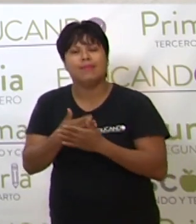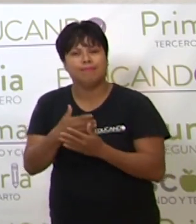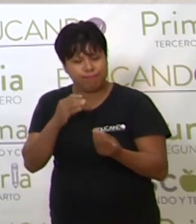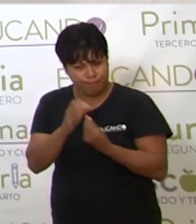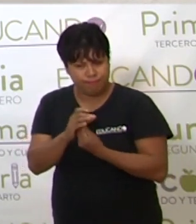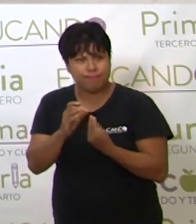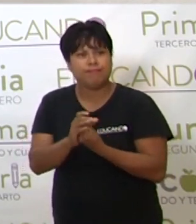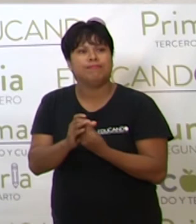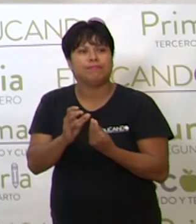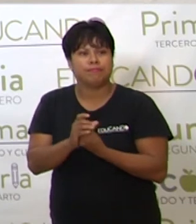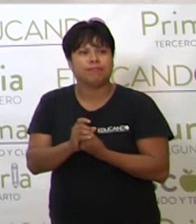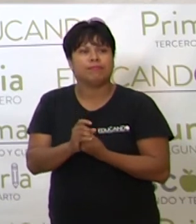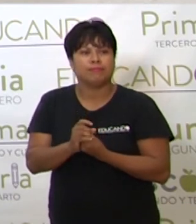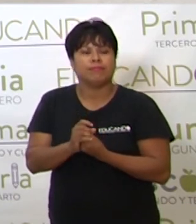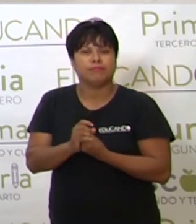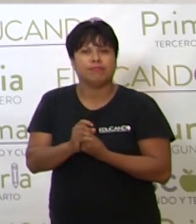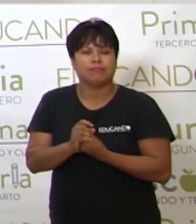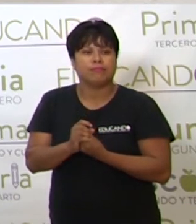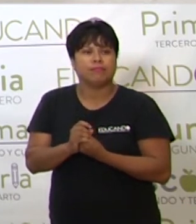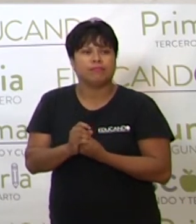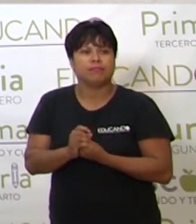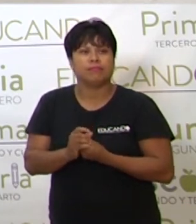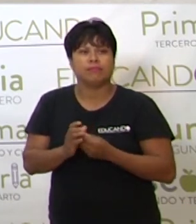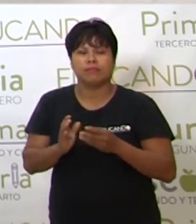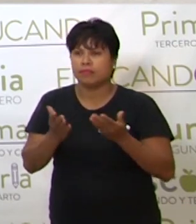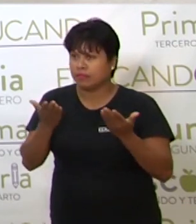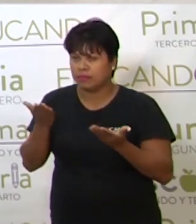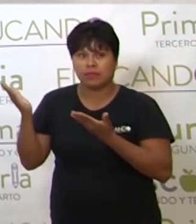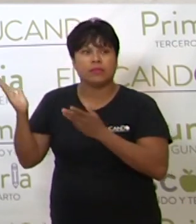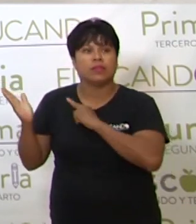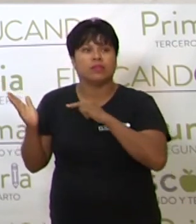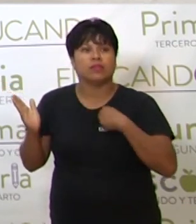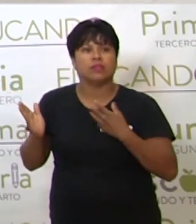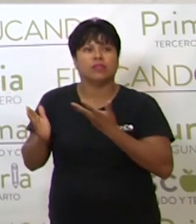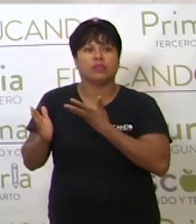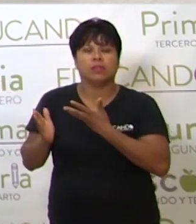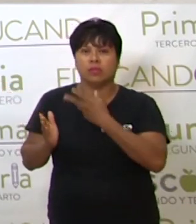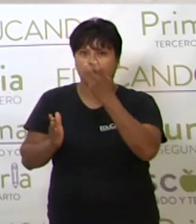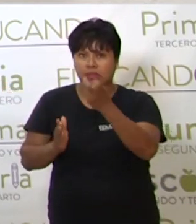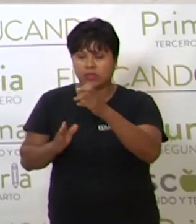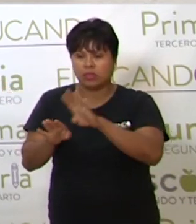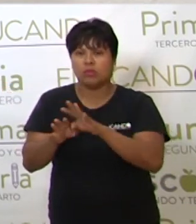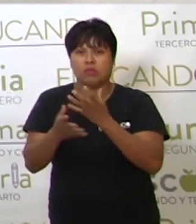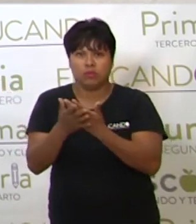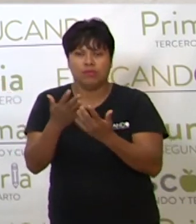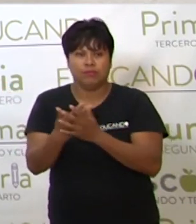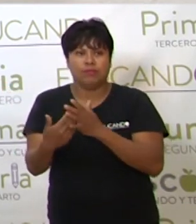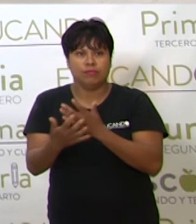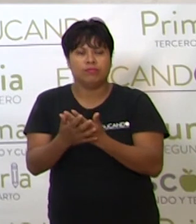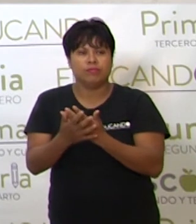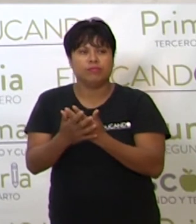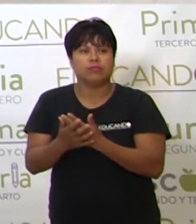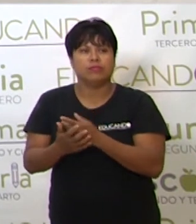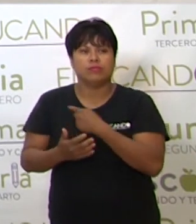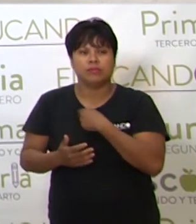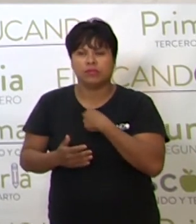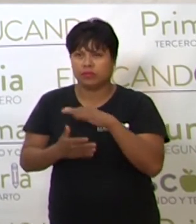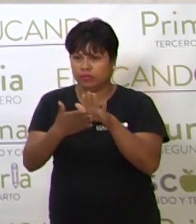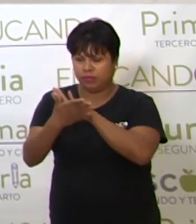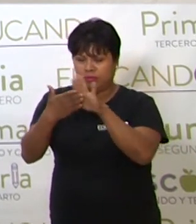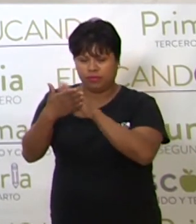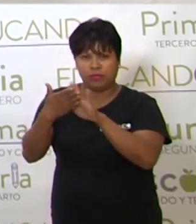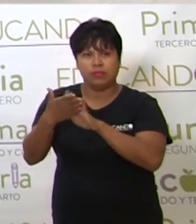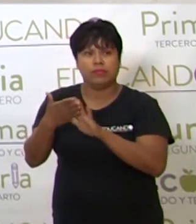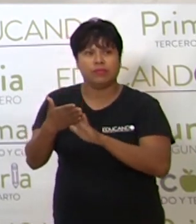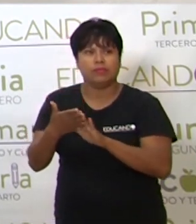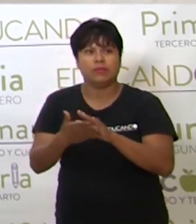siguientes en las siguientes sesiones este aquí ya tenemos esta parte representada los voy a voy a borrar esto de aquí